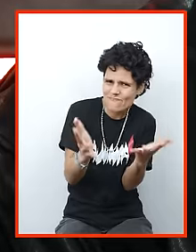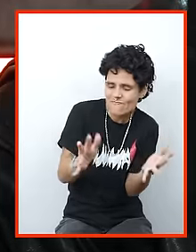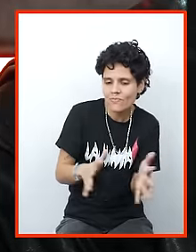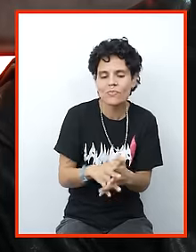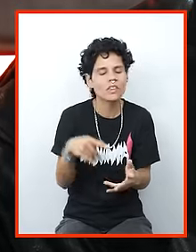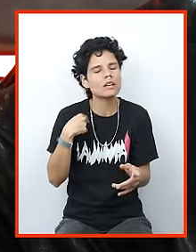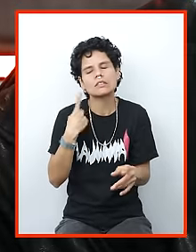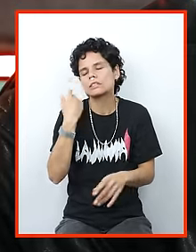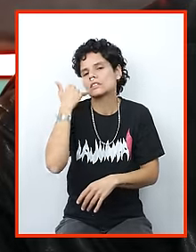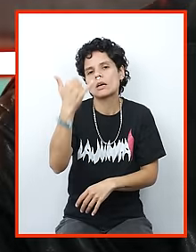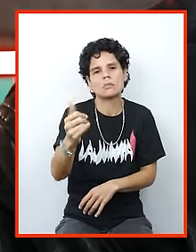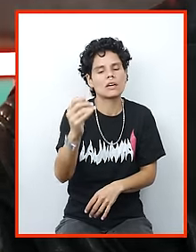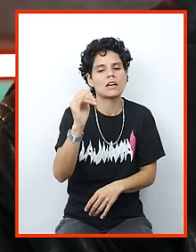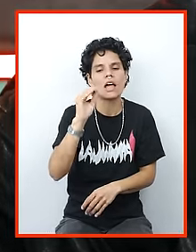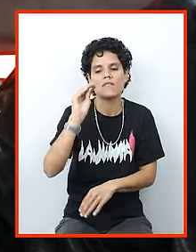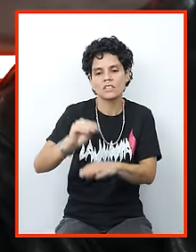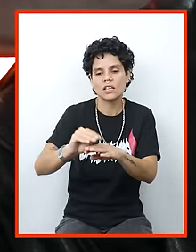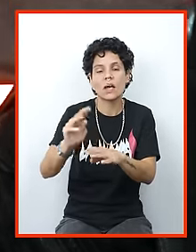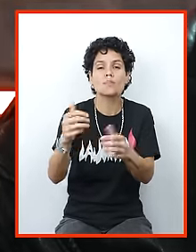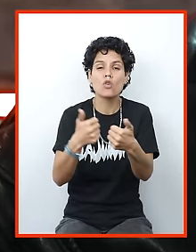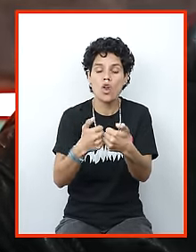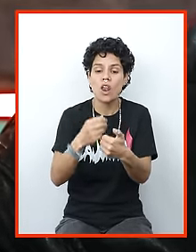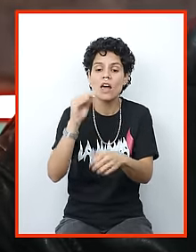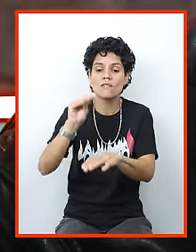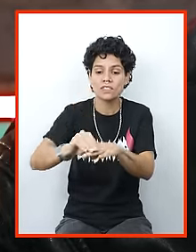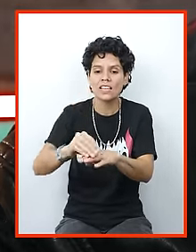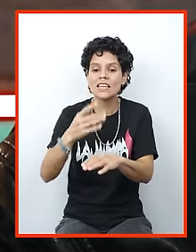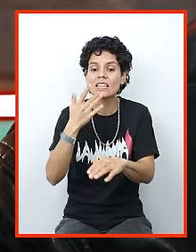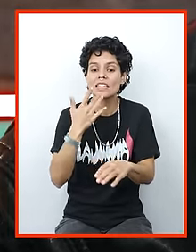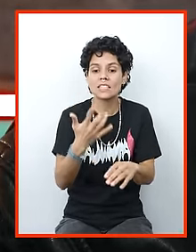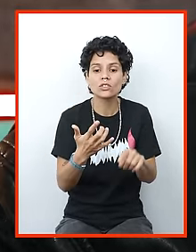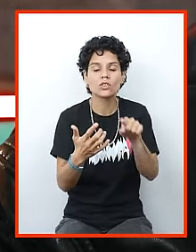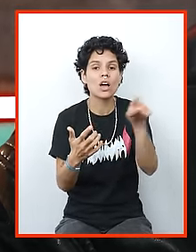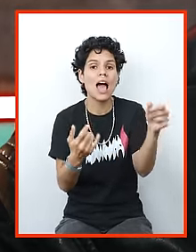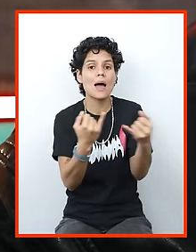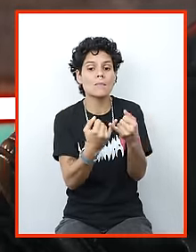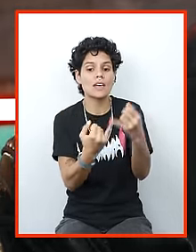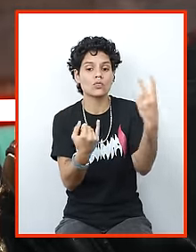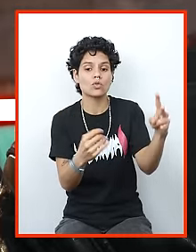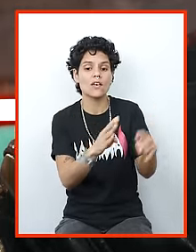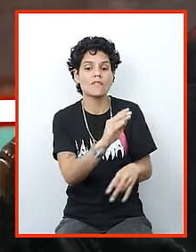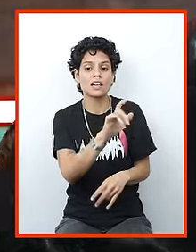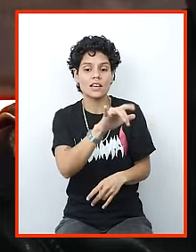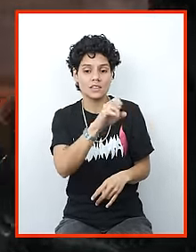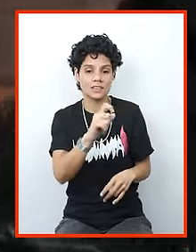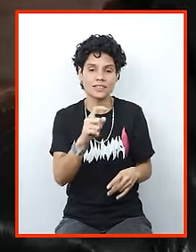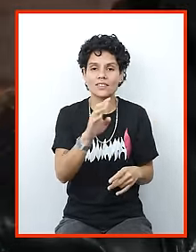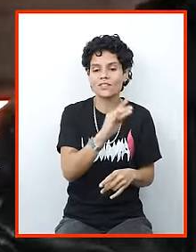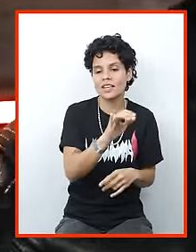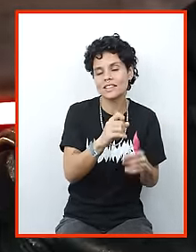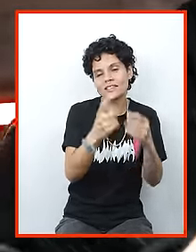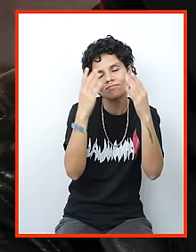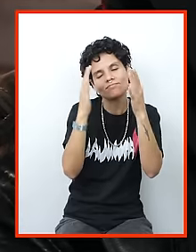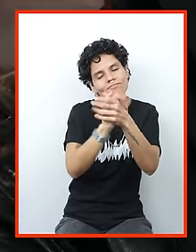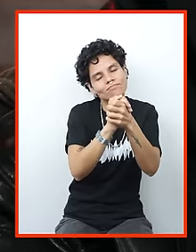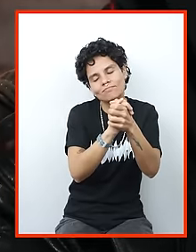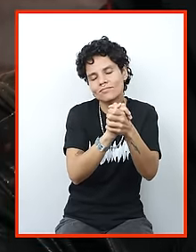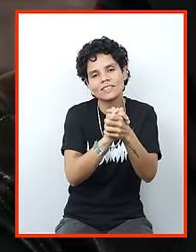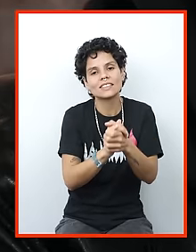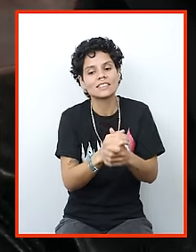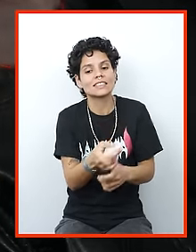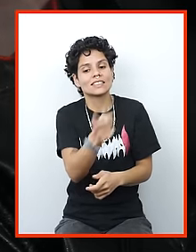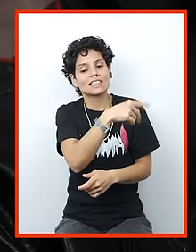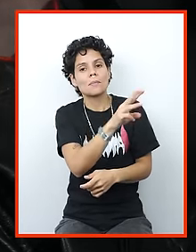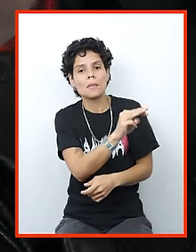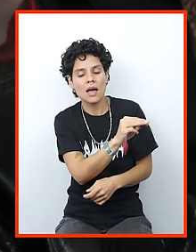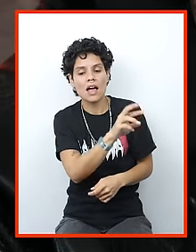eso. Pero ya ahí como que tuve que llamar y avisar y le dije a la Cami. Y la Cami lo que hizo fue hablarle a una amiga de ella, la Belén. Valencita, y ella